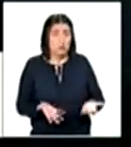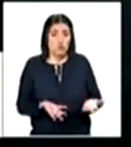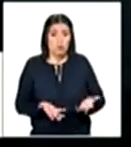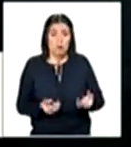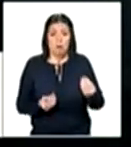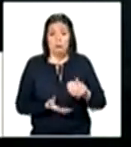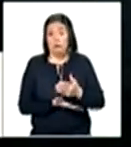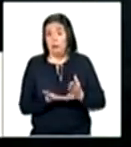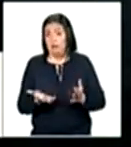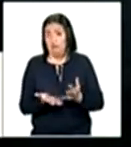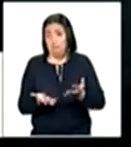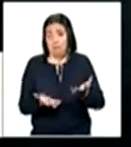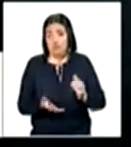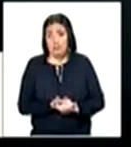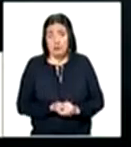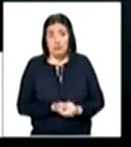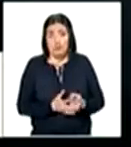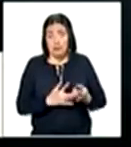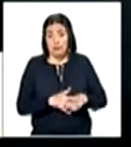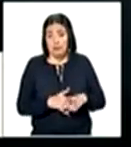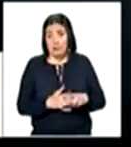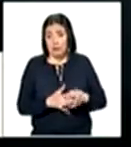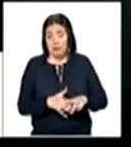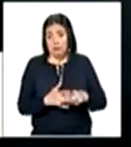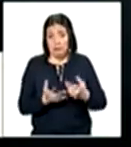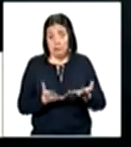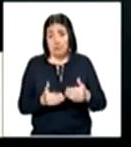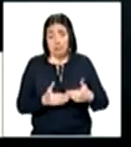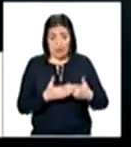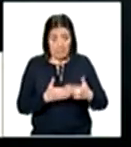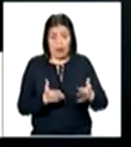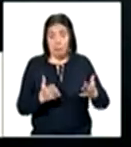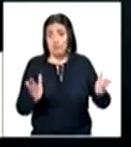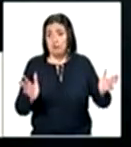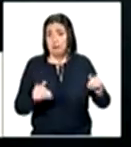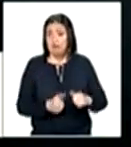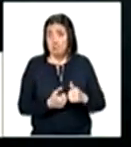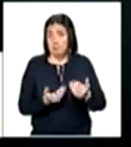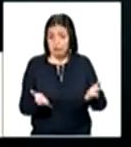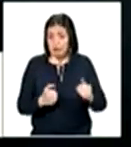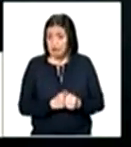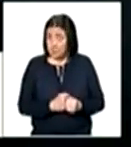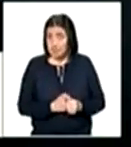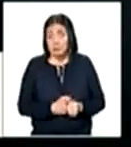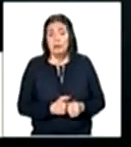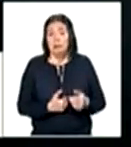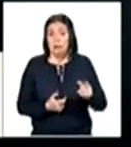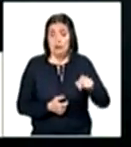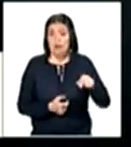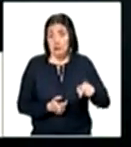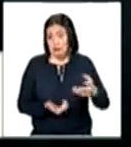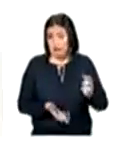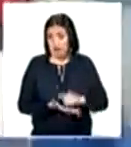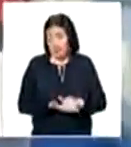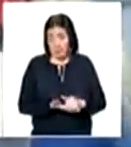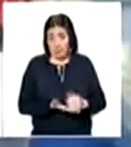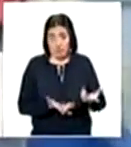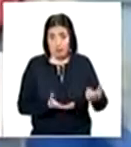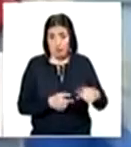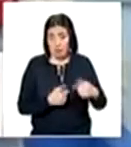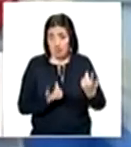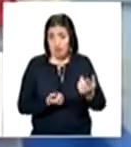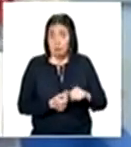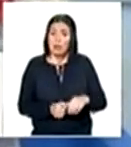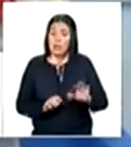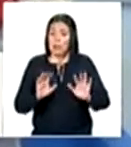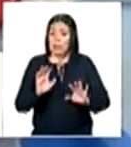como parte del comienzo para abrir una brecha en este tipo de casos. Gracias a